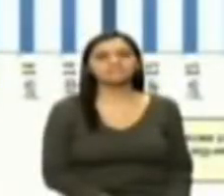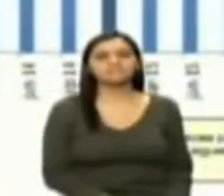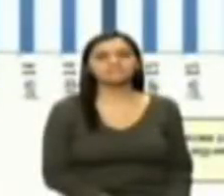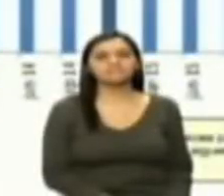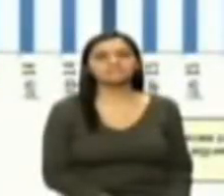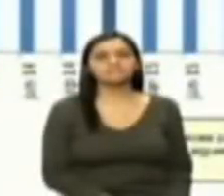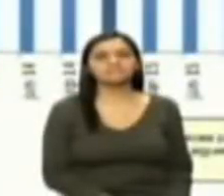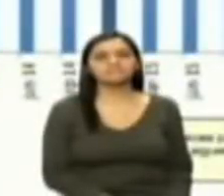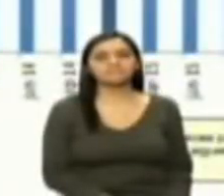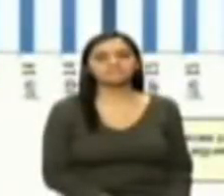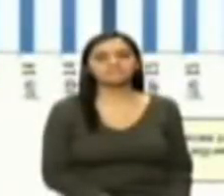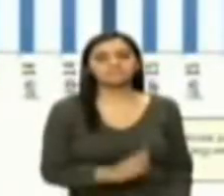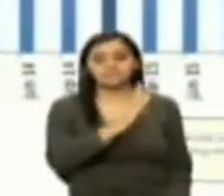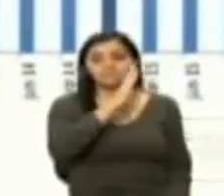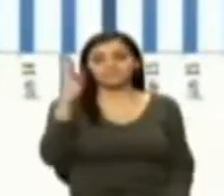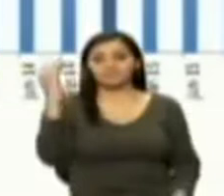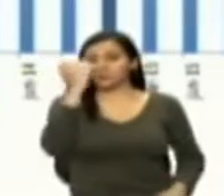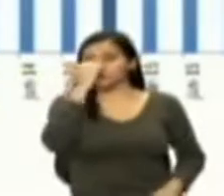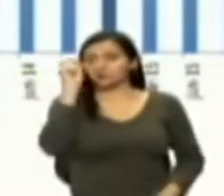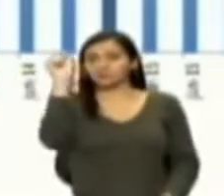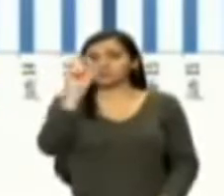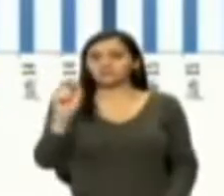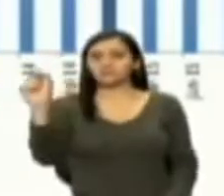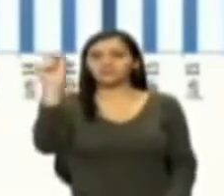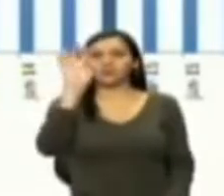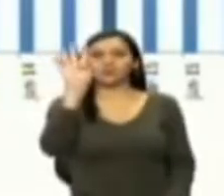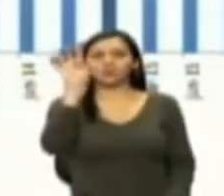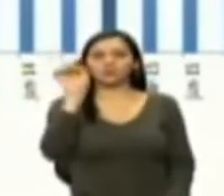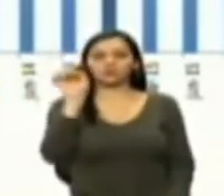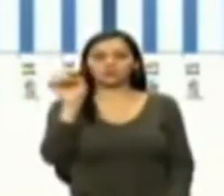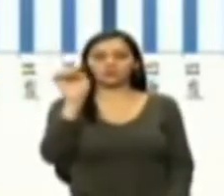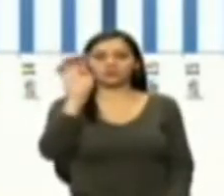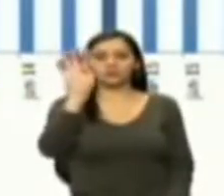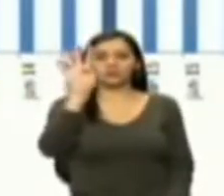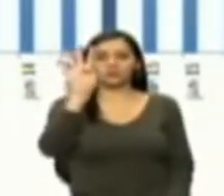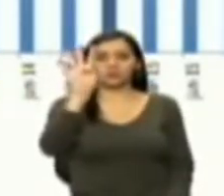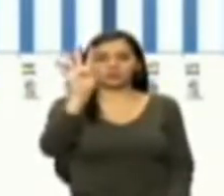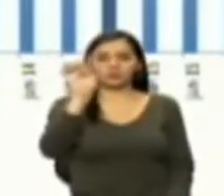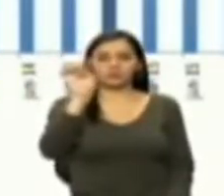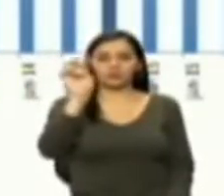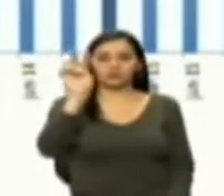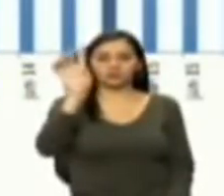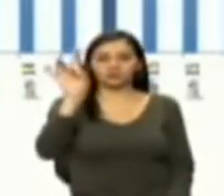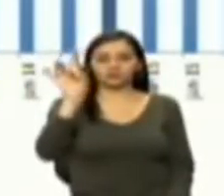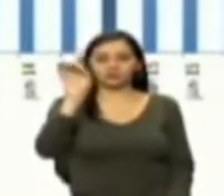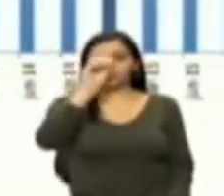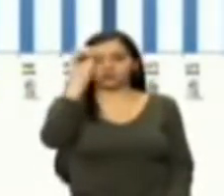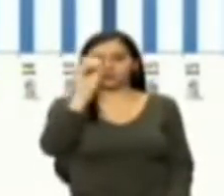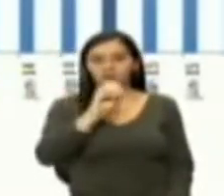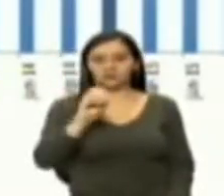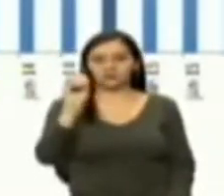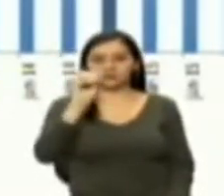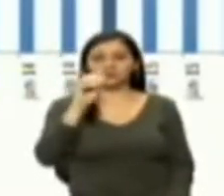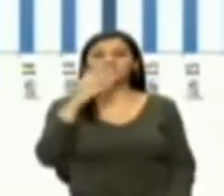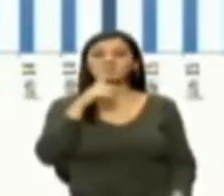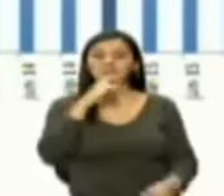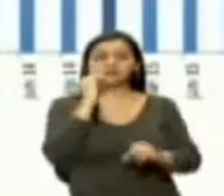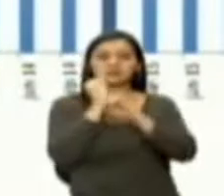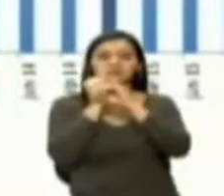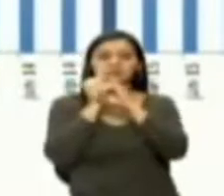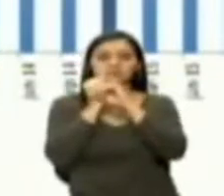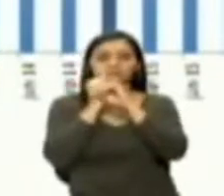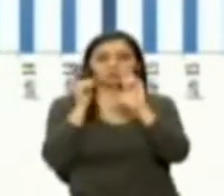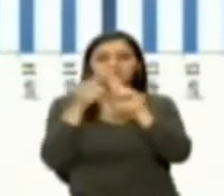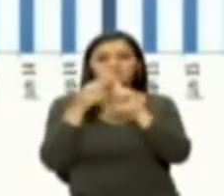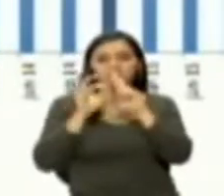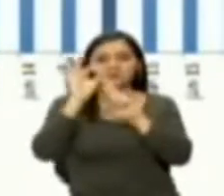Era 4.28%. Ese fue el resultado de septiembre de 2015. Del mismo INEC, con la misma metodología. Con la que hacen escándalo ahora, ese